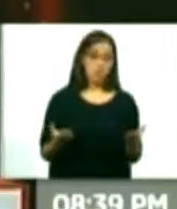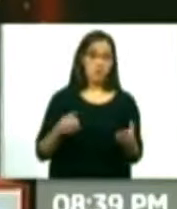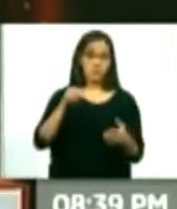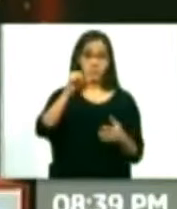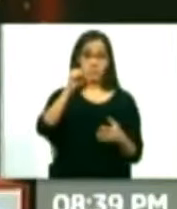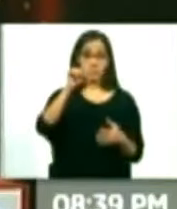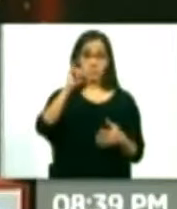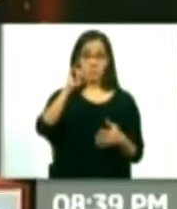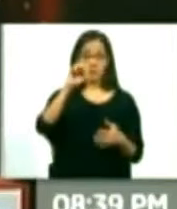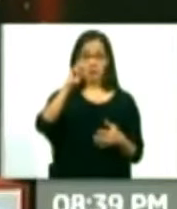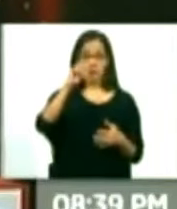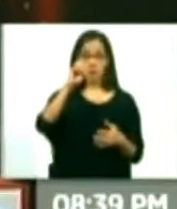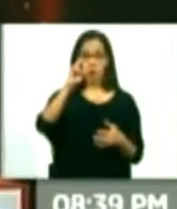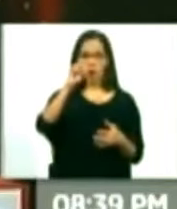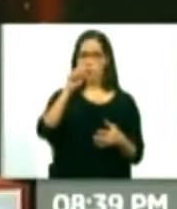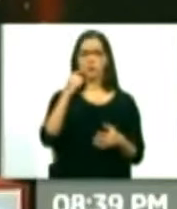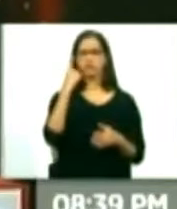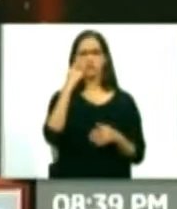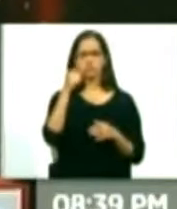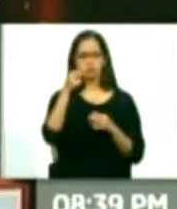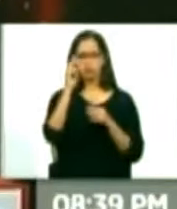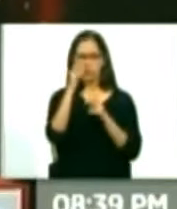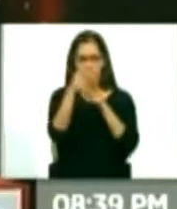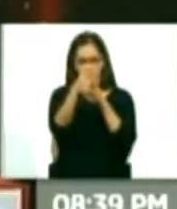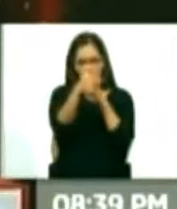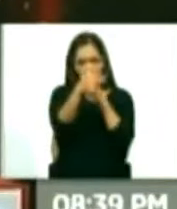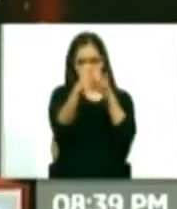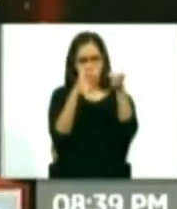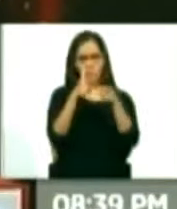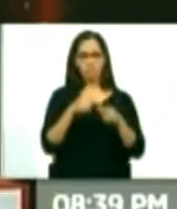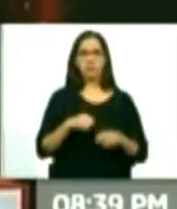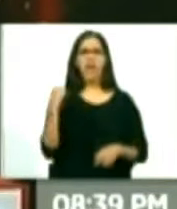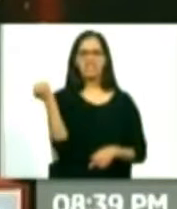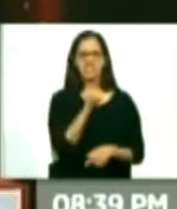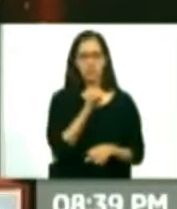diciendo, un tiro nada más, un tiro, asesino cobarde.